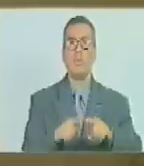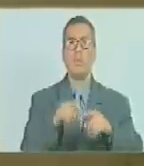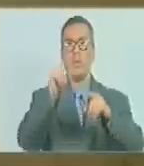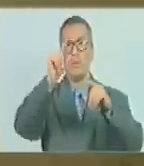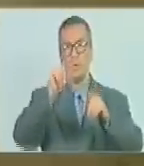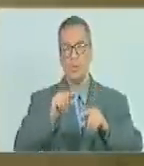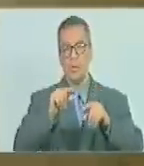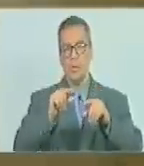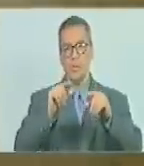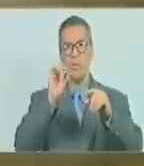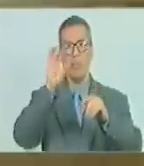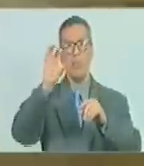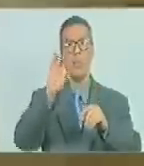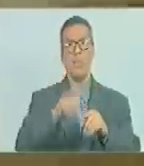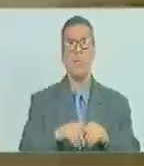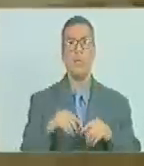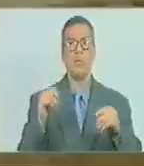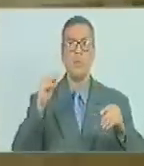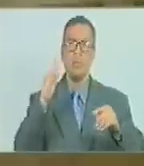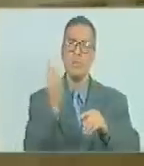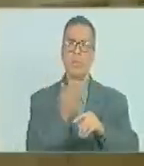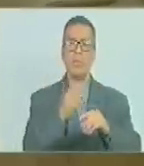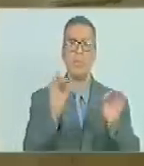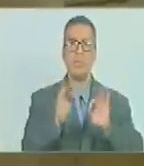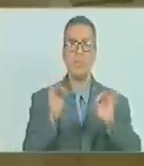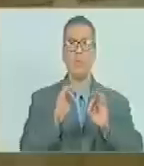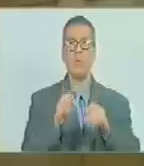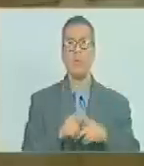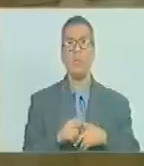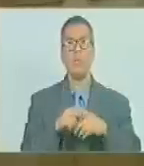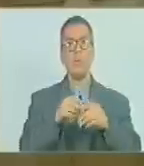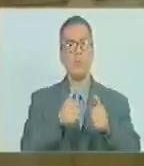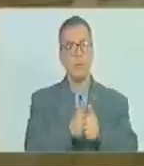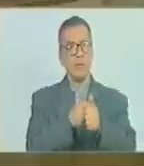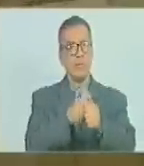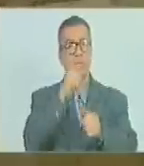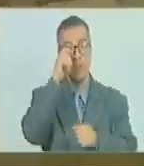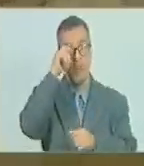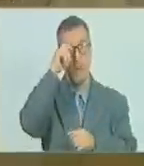pequeña nación, sin explotación, sin tutelaje,